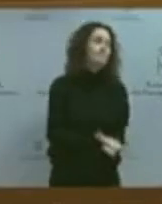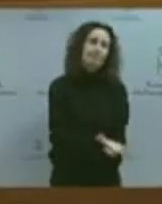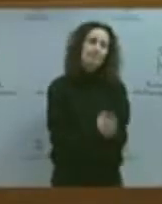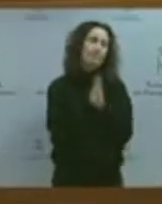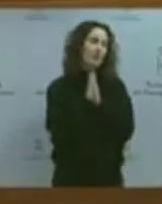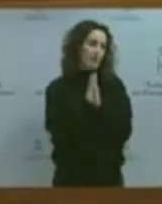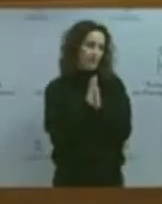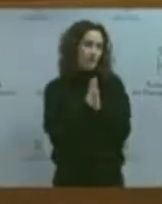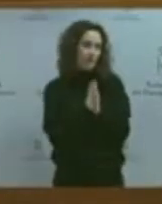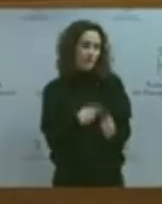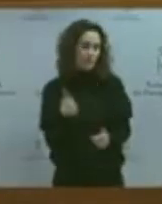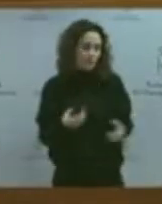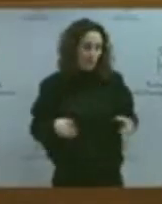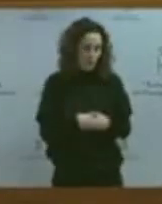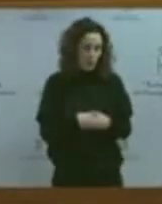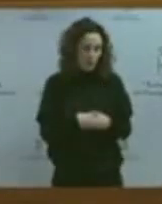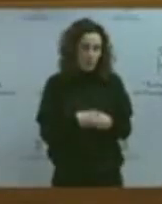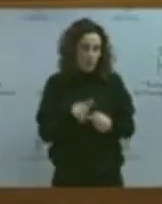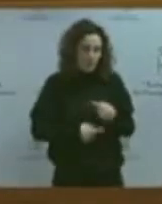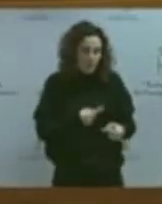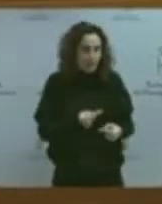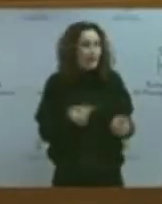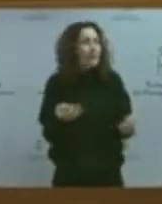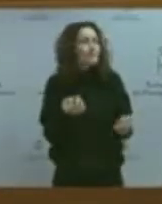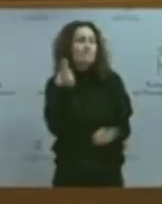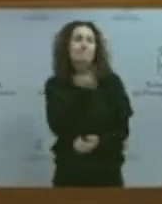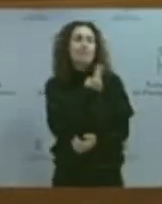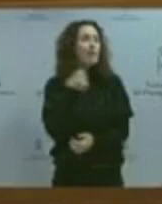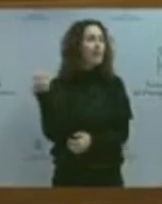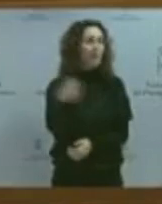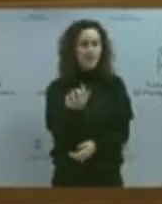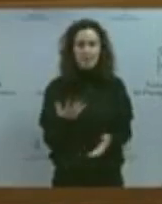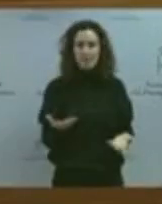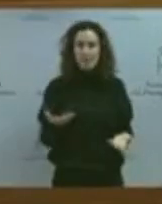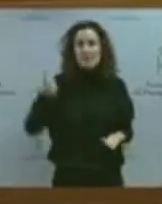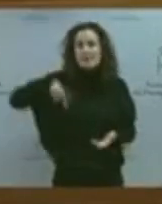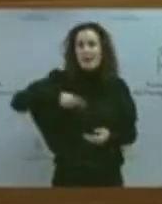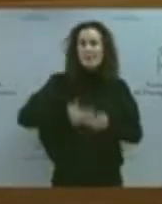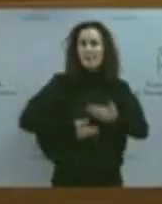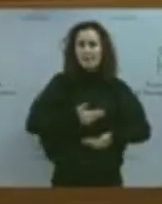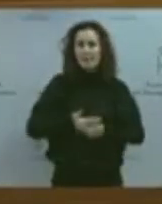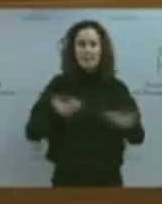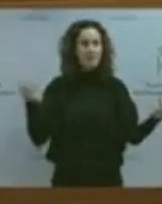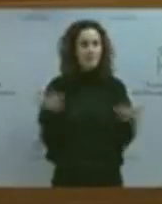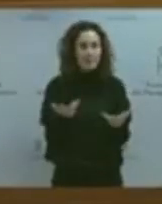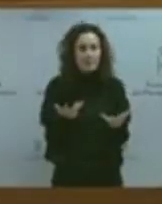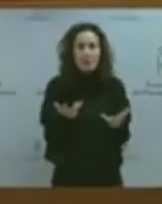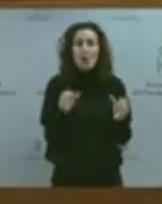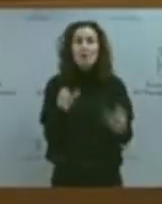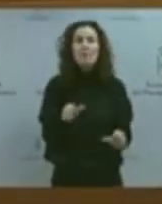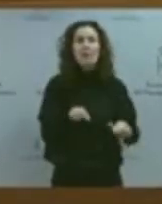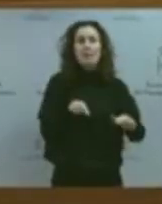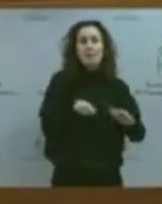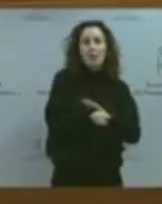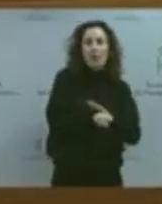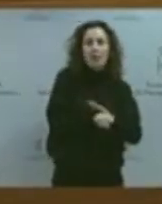le pedimos es que se comprometa de verdad. Sabe usted que hay procedimientos urgentes, hay fórmulas urgentes para hacerlo. Por tanto, yo finalizo con esta pregunta, espero